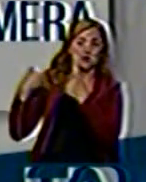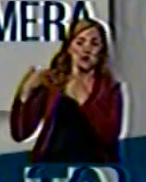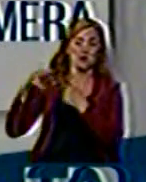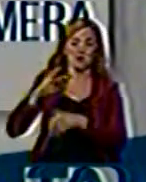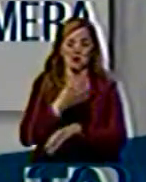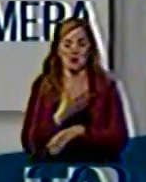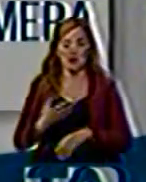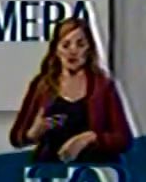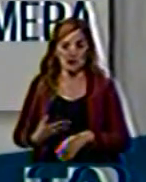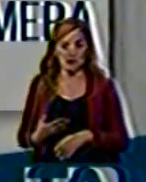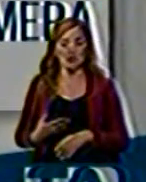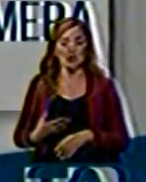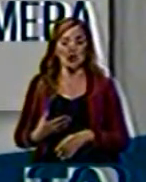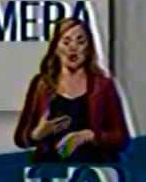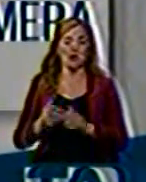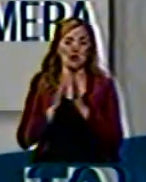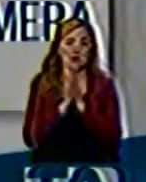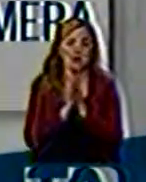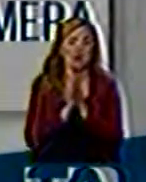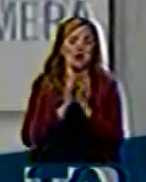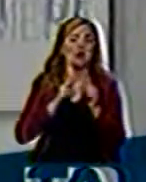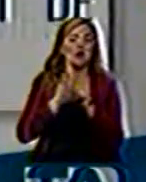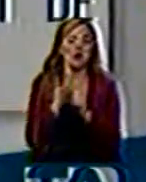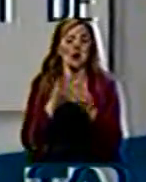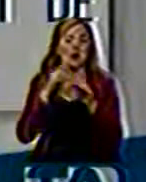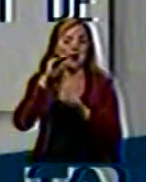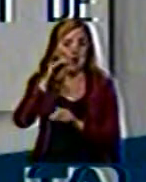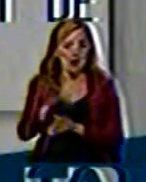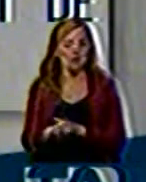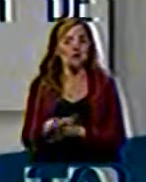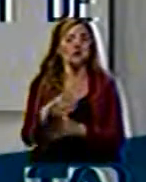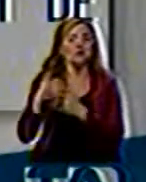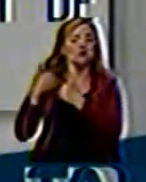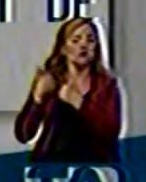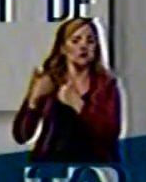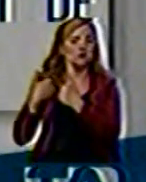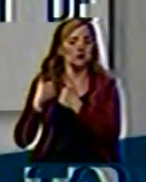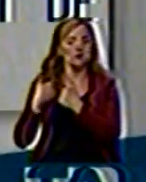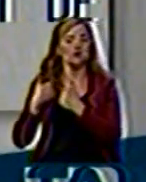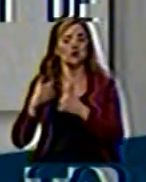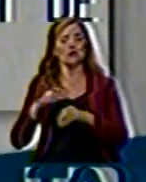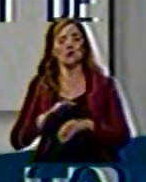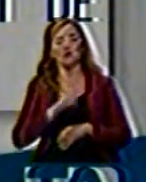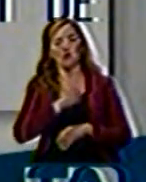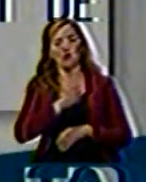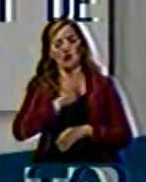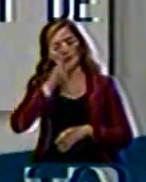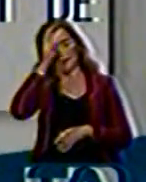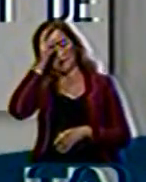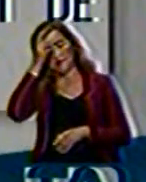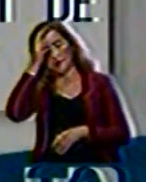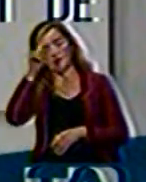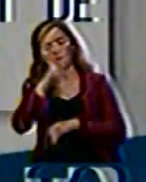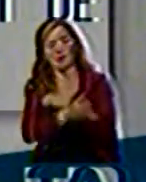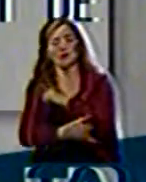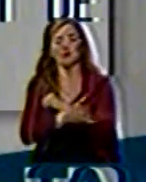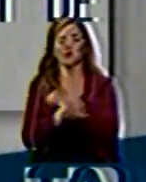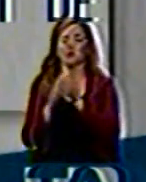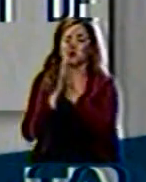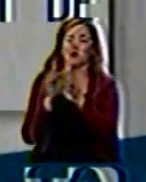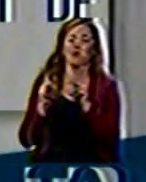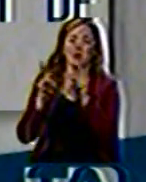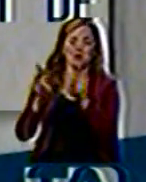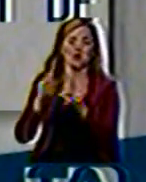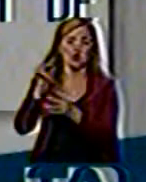consideró señor presidente que en esta primera etapa es mi responsabilidad y deber con el país solicitarle que me concede una licencia sin